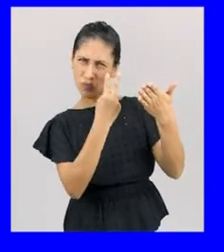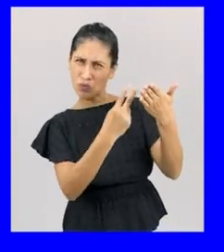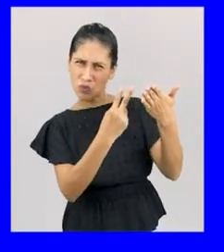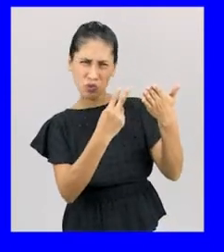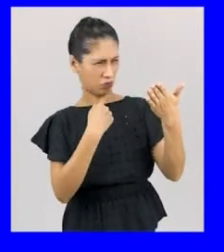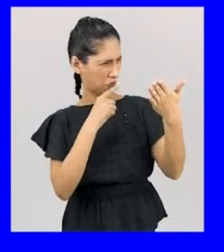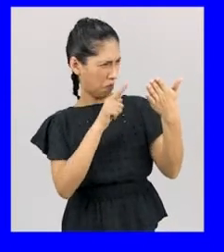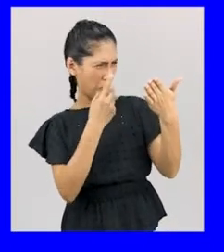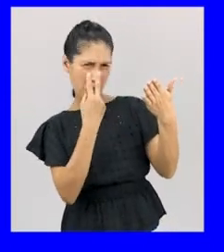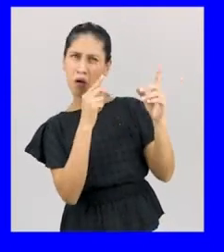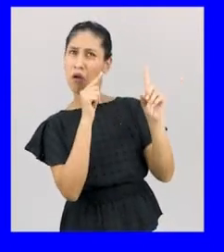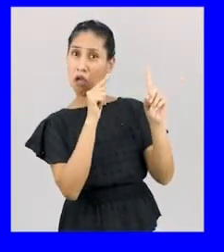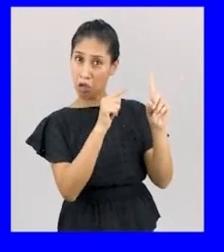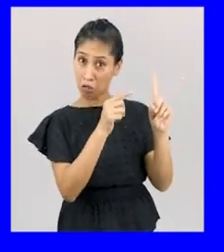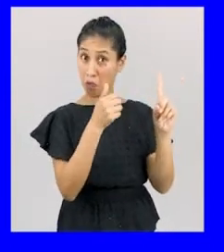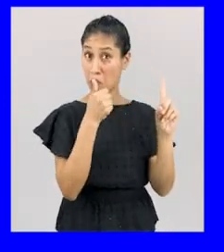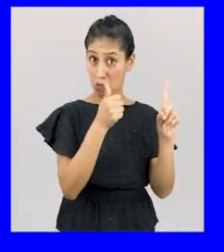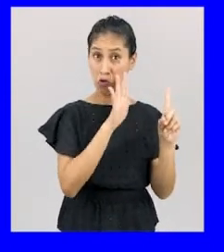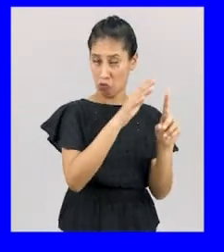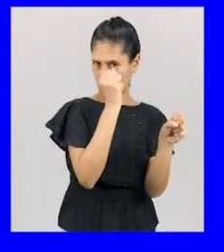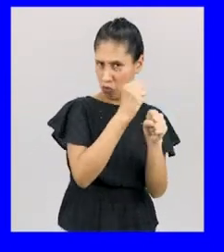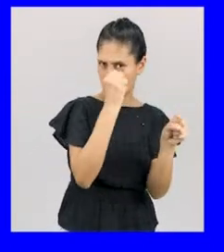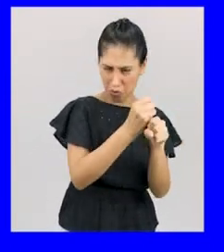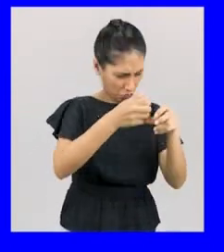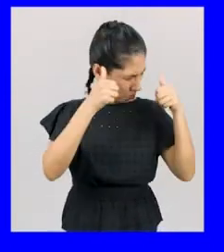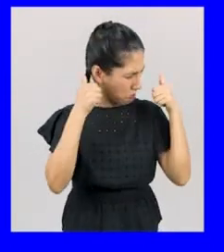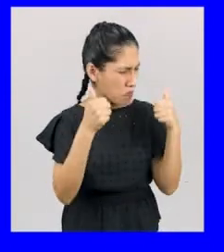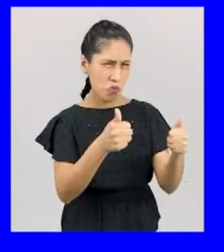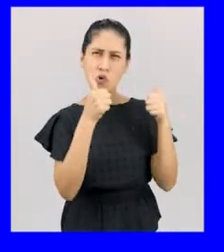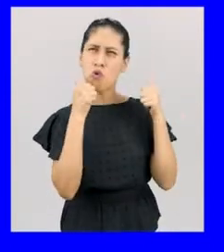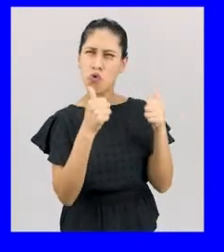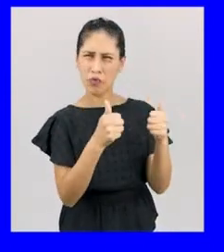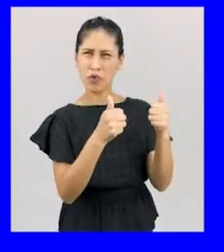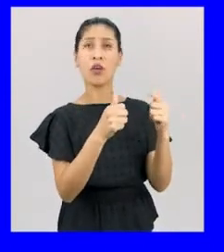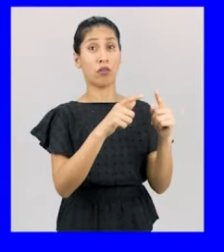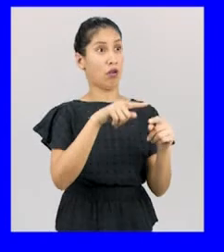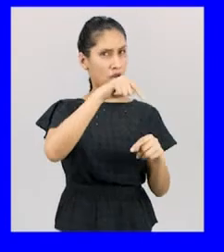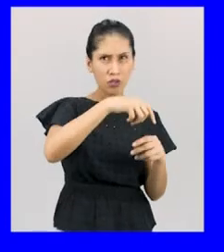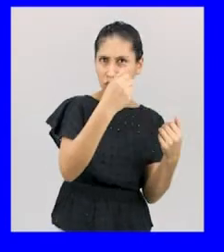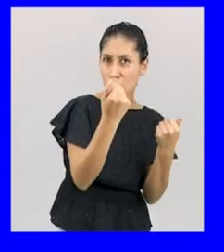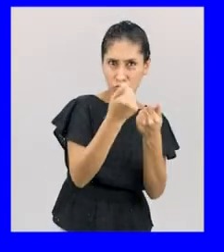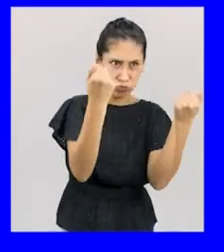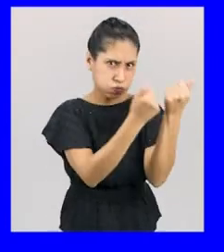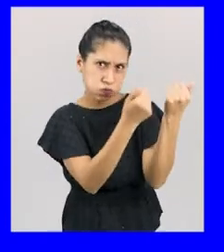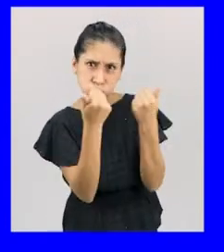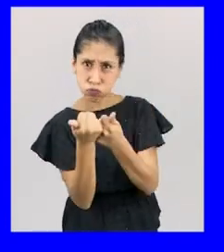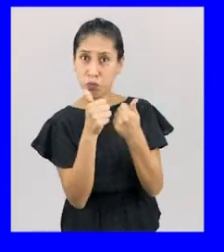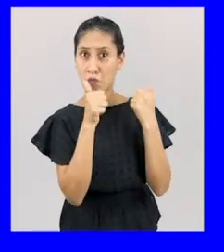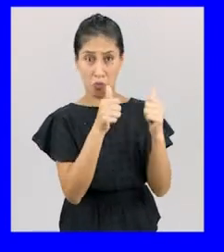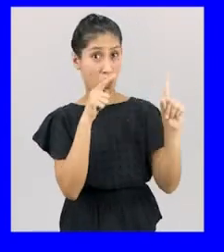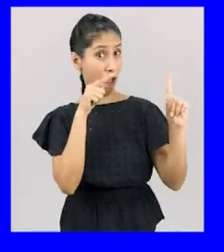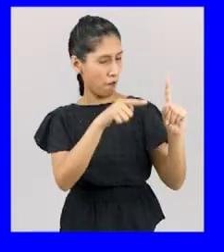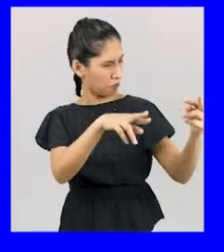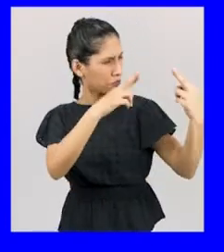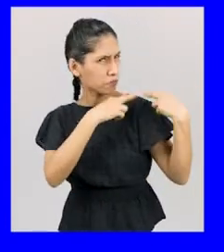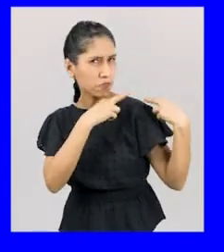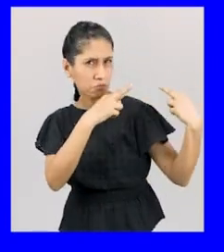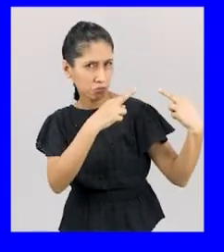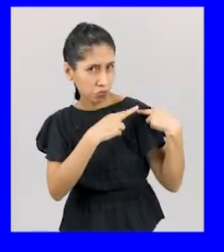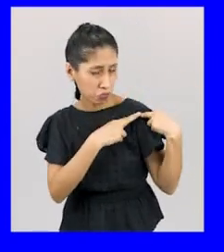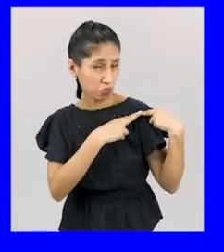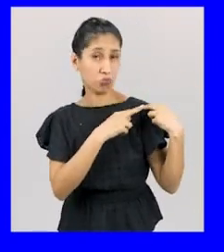1536-5176, de quien puedo dar fe que ha desarrollado su labor durante el periodo de permanencia en la institución de manera